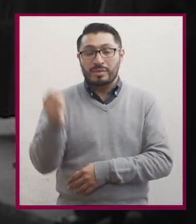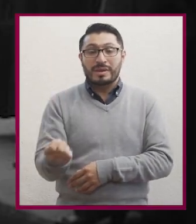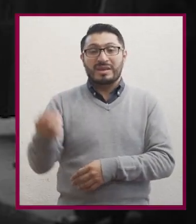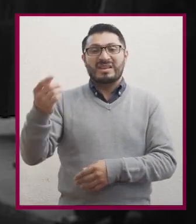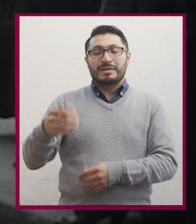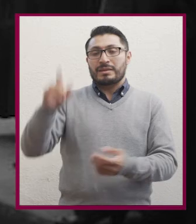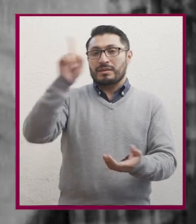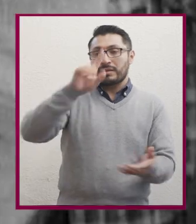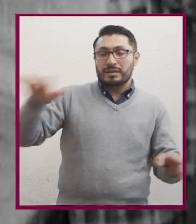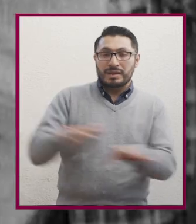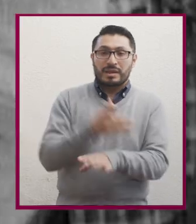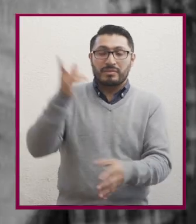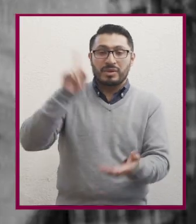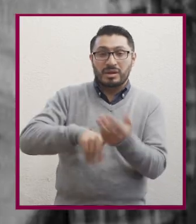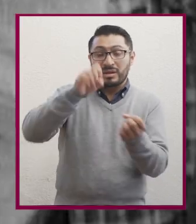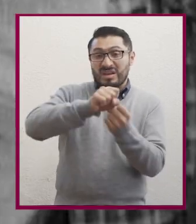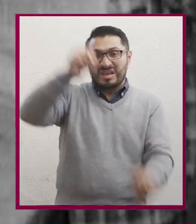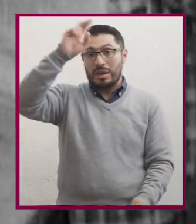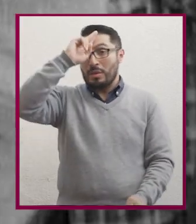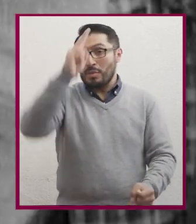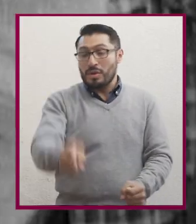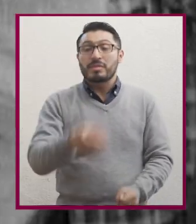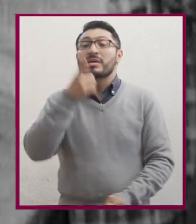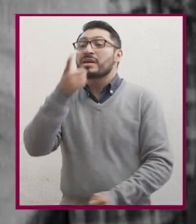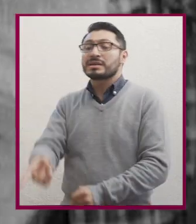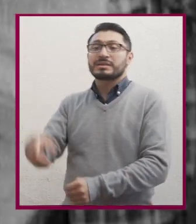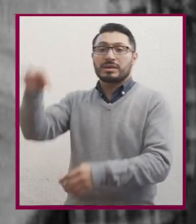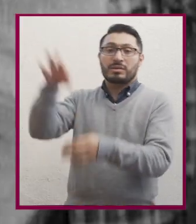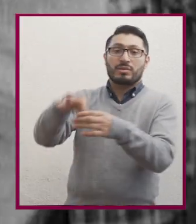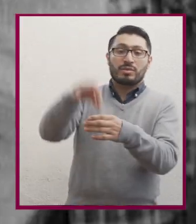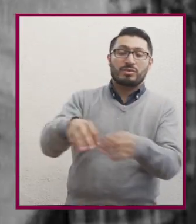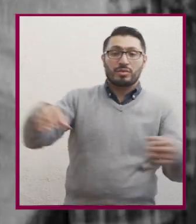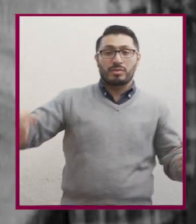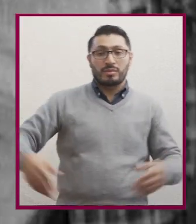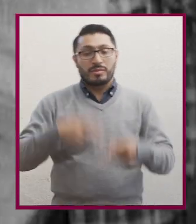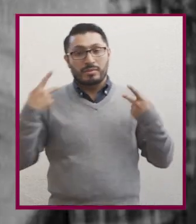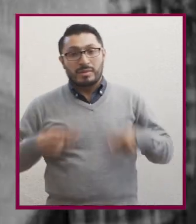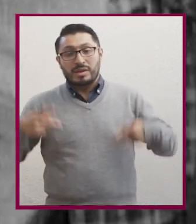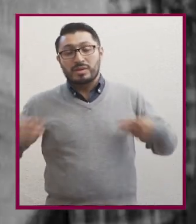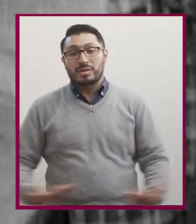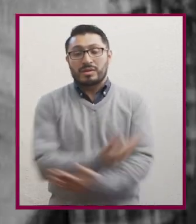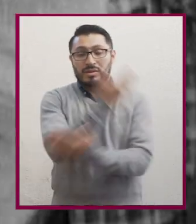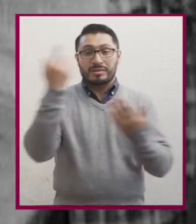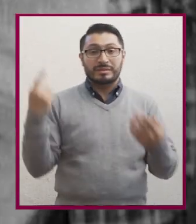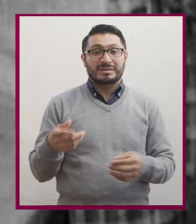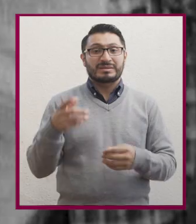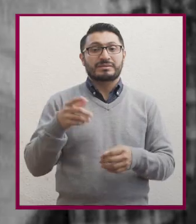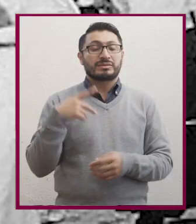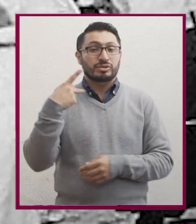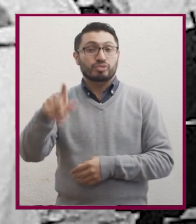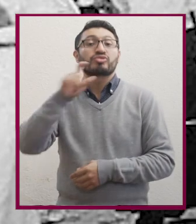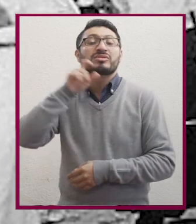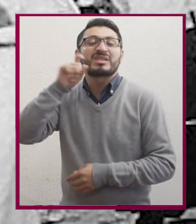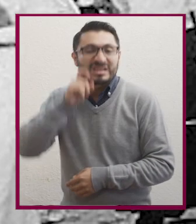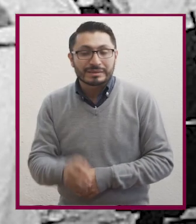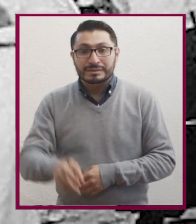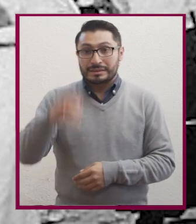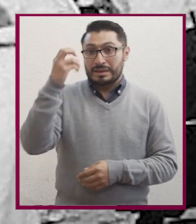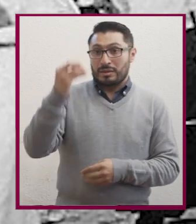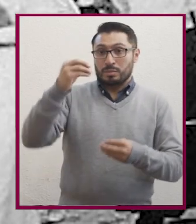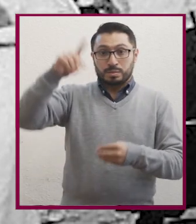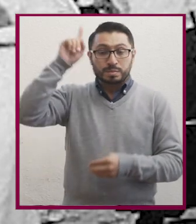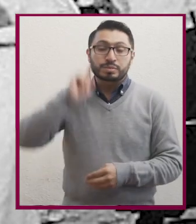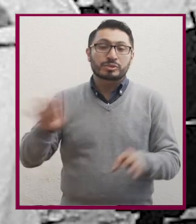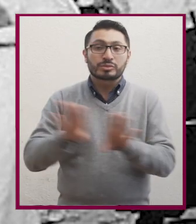los Estados Unidos, que prohíbe negar el voto a un ciudadano o ciudadana a causa de su sexo. Muchas de ellas